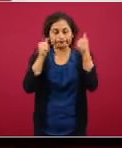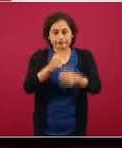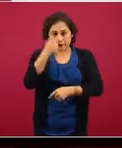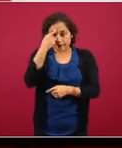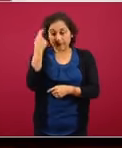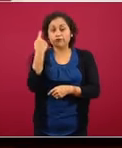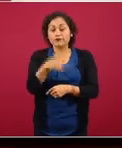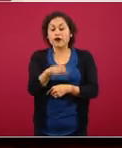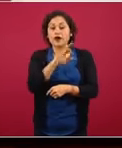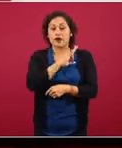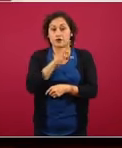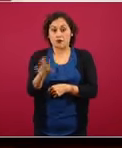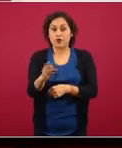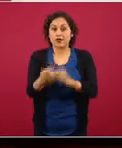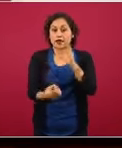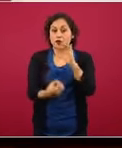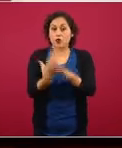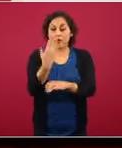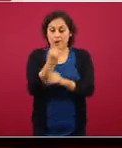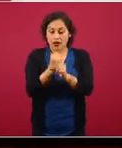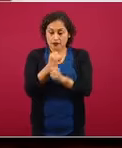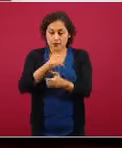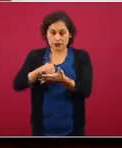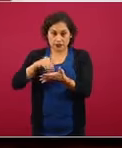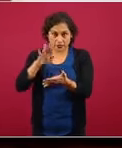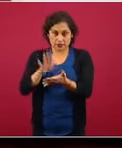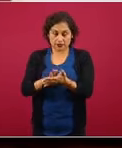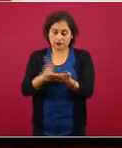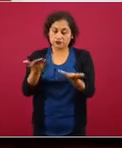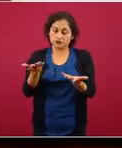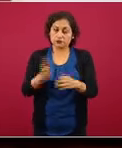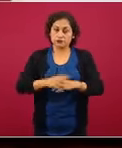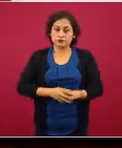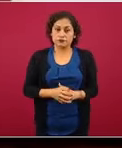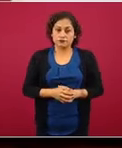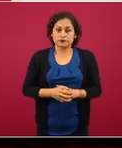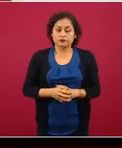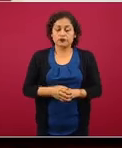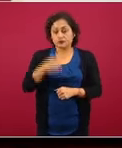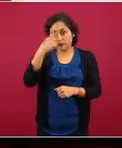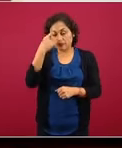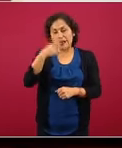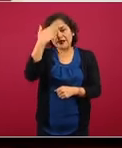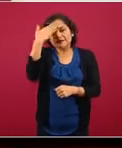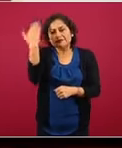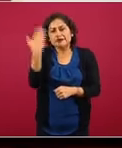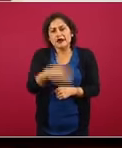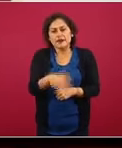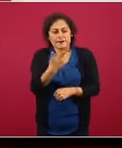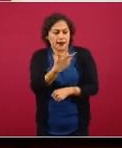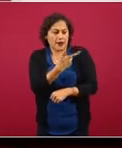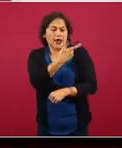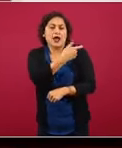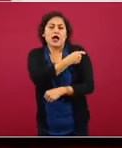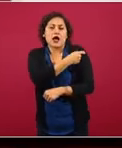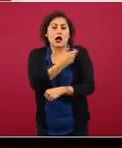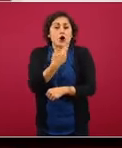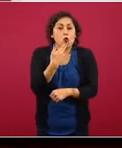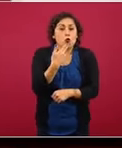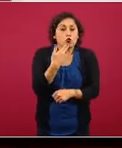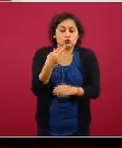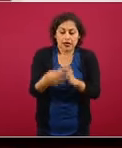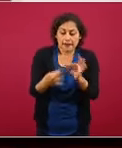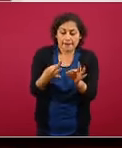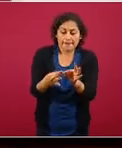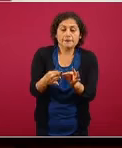se vaya actualizando los perfiles de eficacia y de seguridad, tanto de esta vacuna que ya se tiene